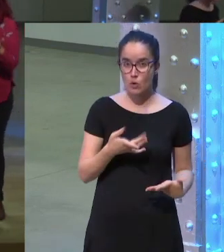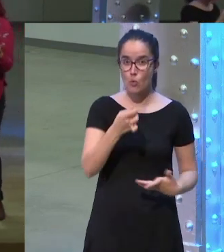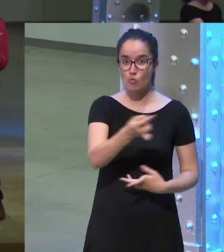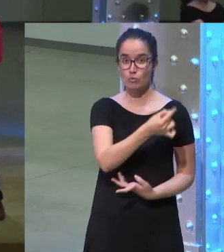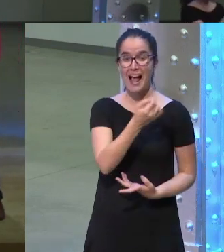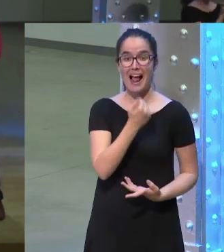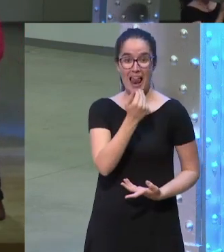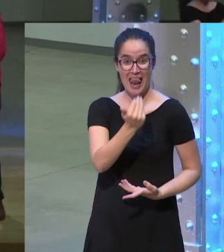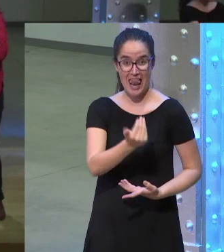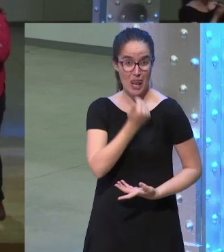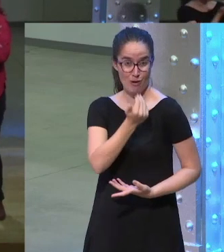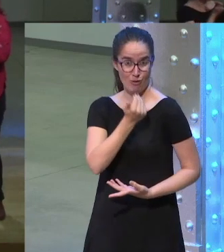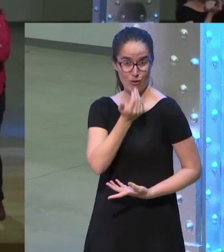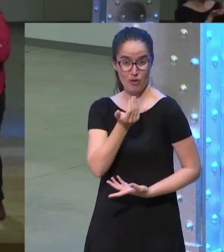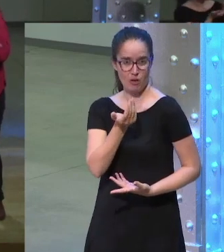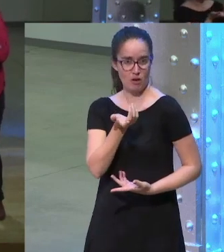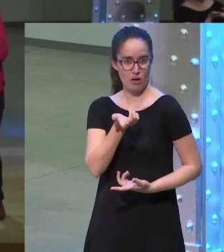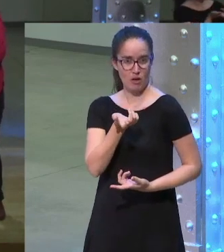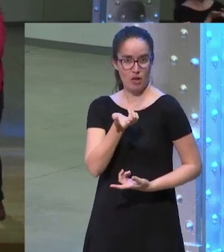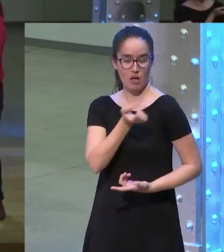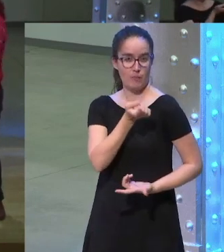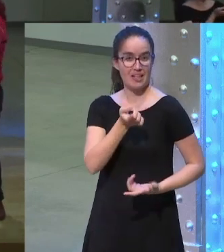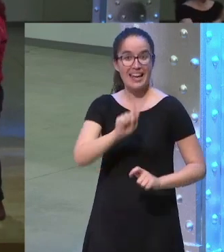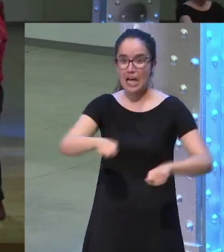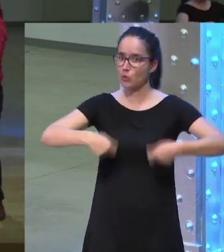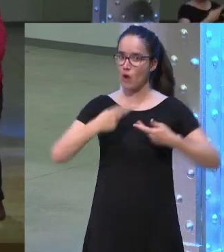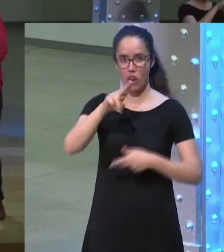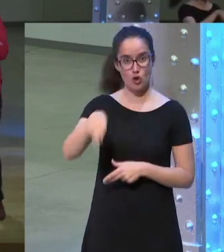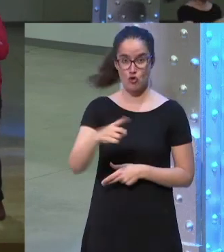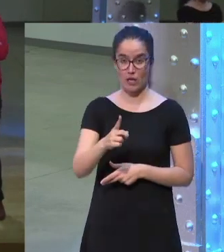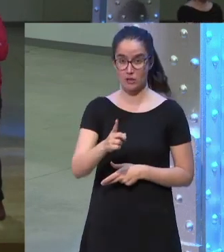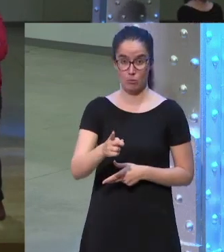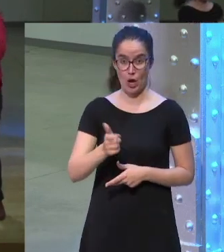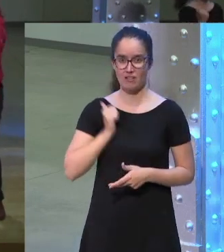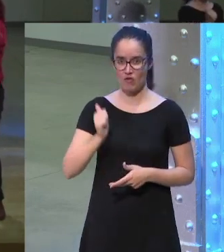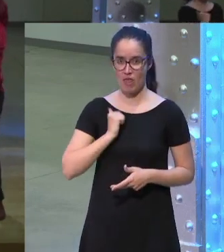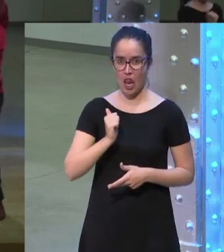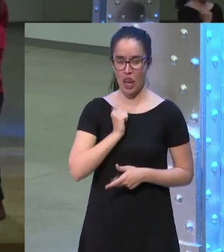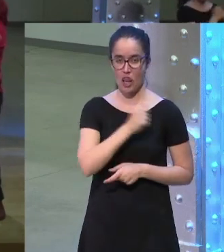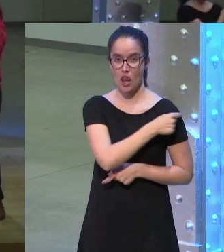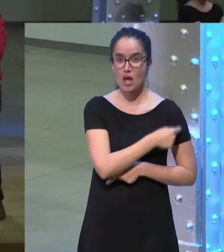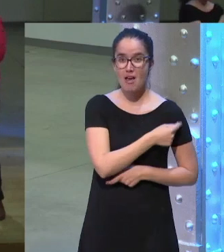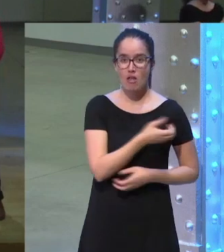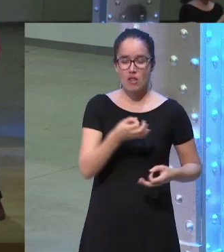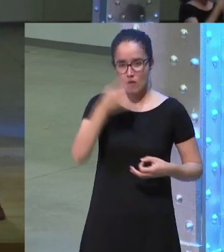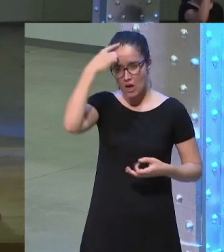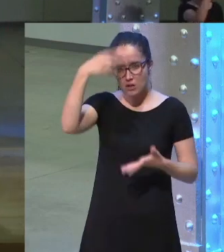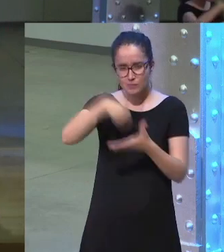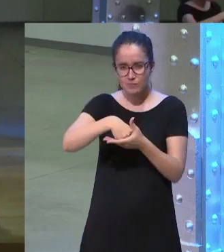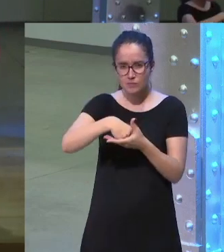una sustancia que no es natural porque es sintetizada, pues tienes que tener en la